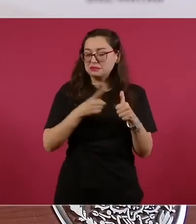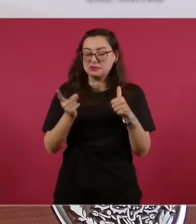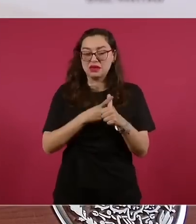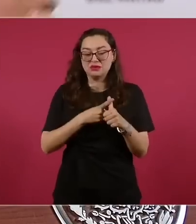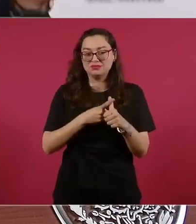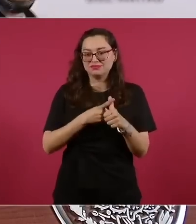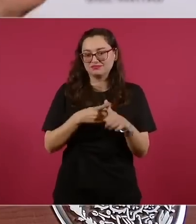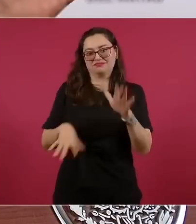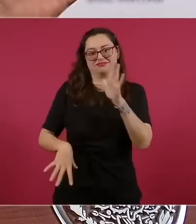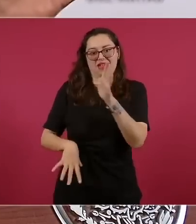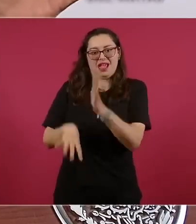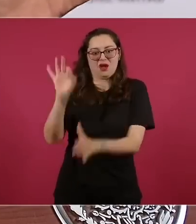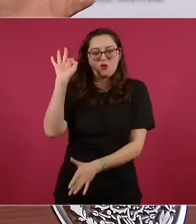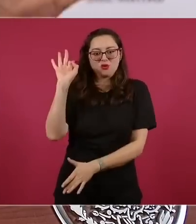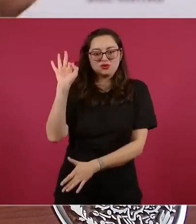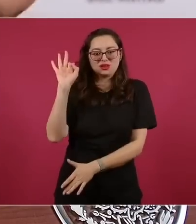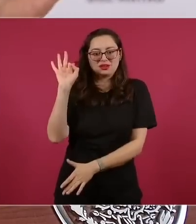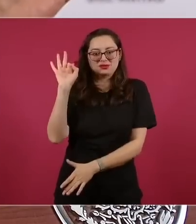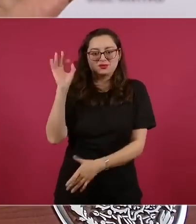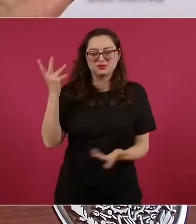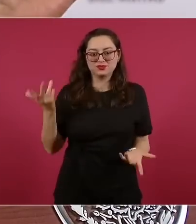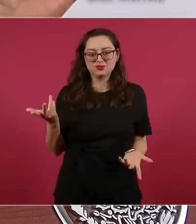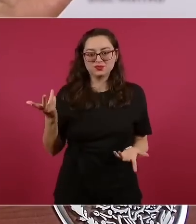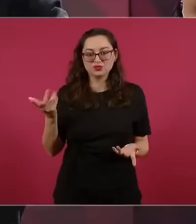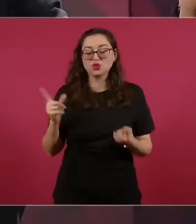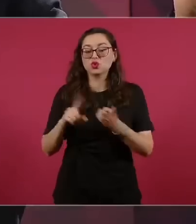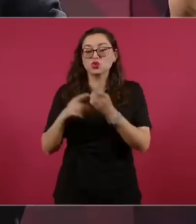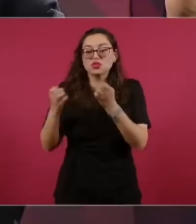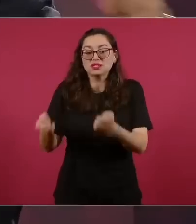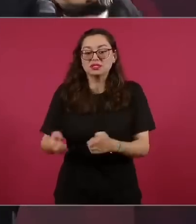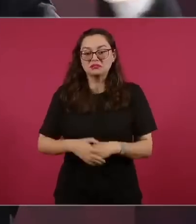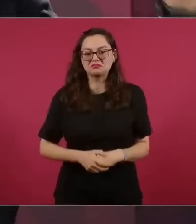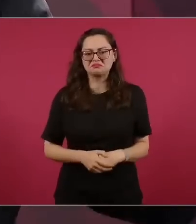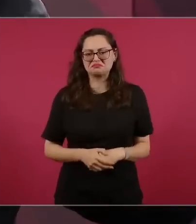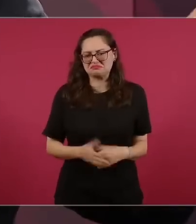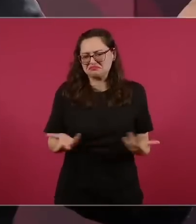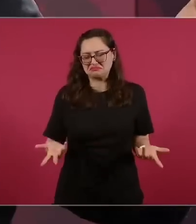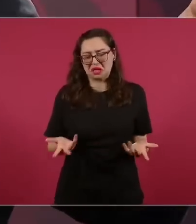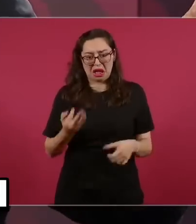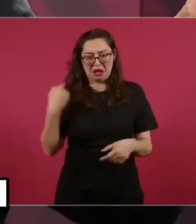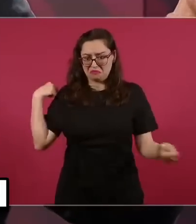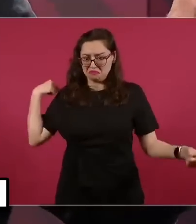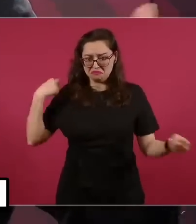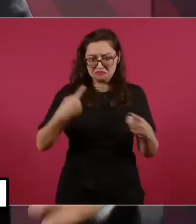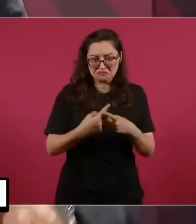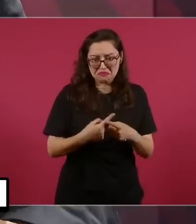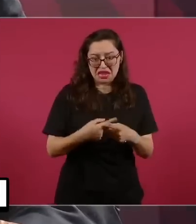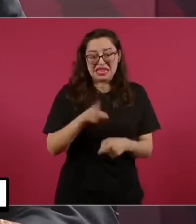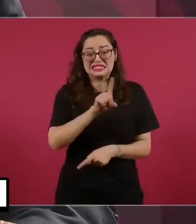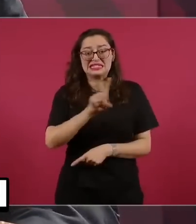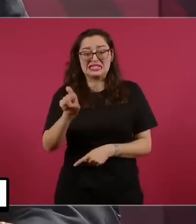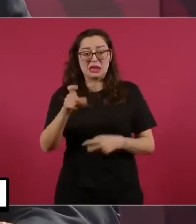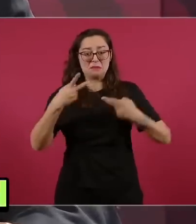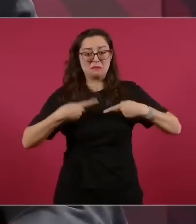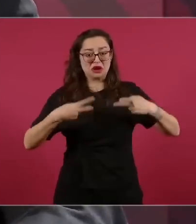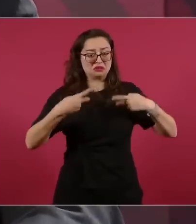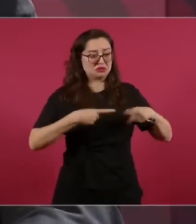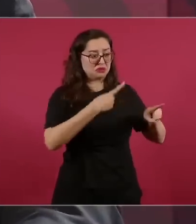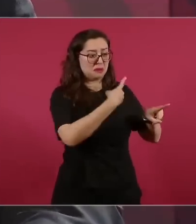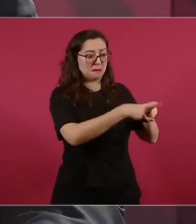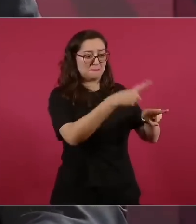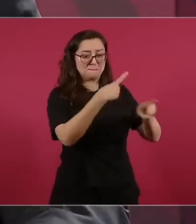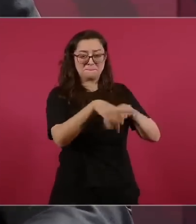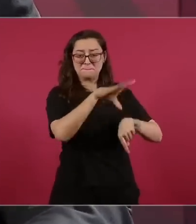Porque hay en la cárcel más de 100 personas. Tenemos en la